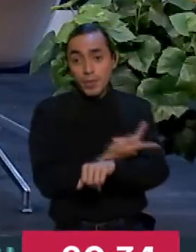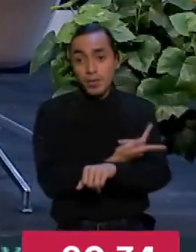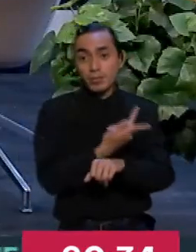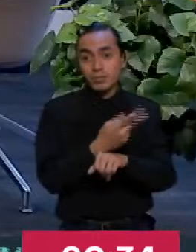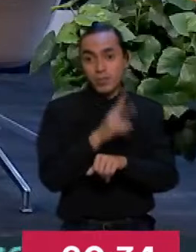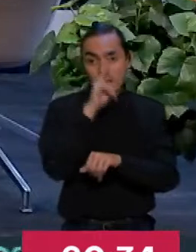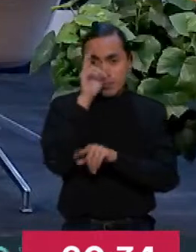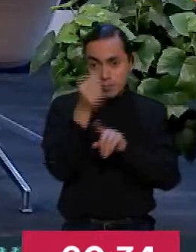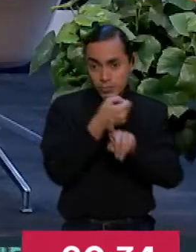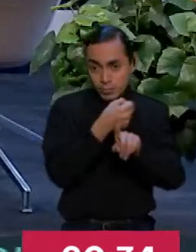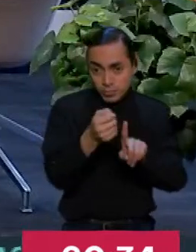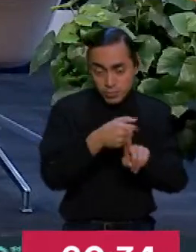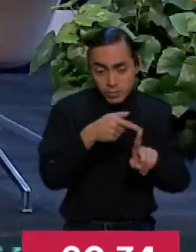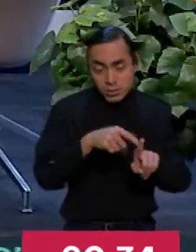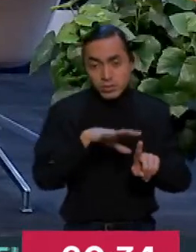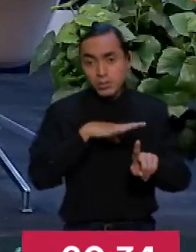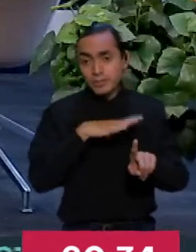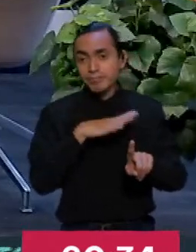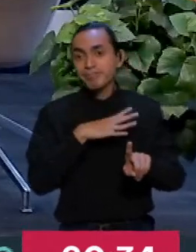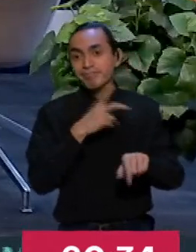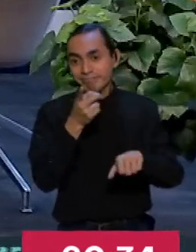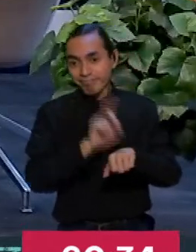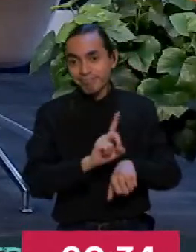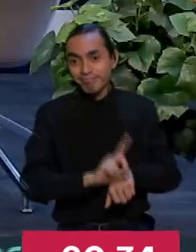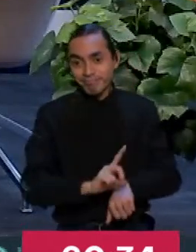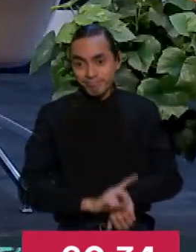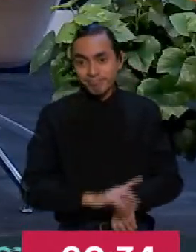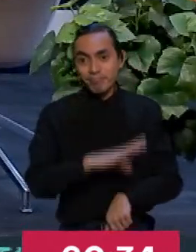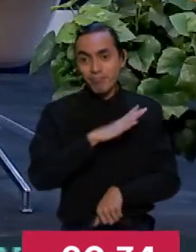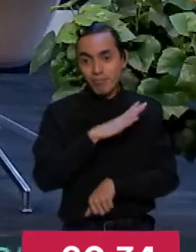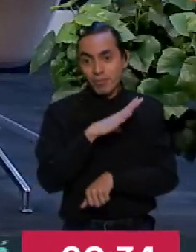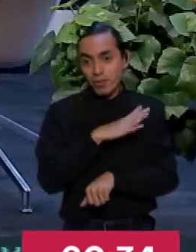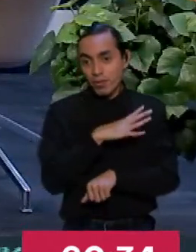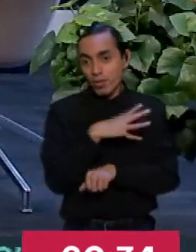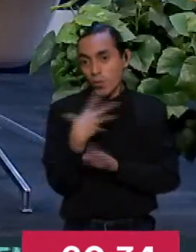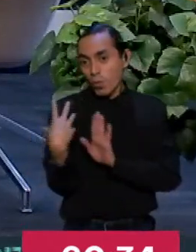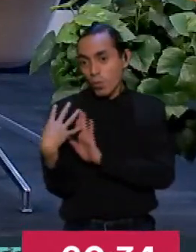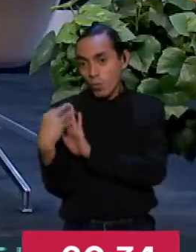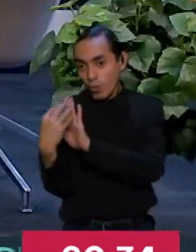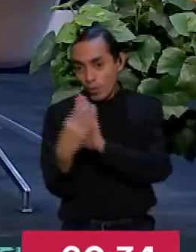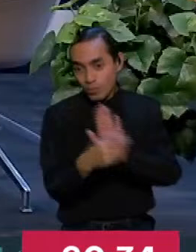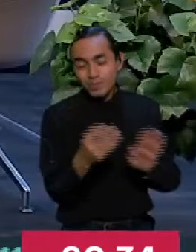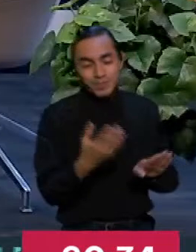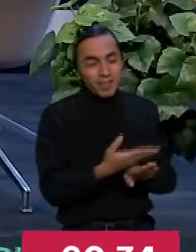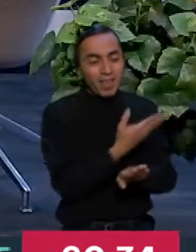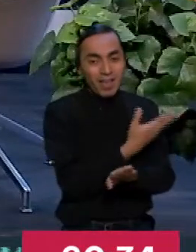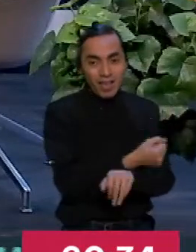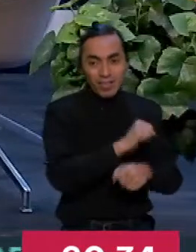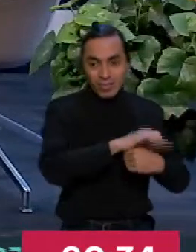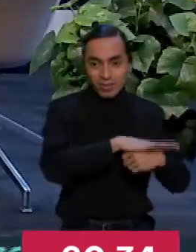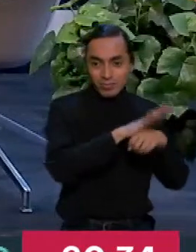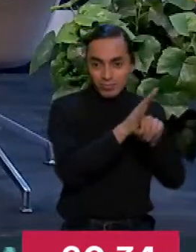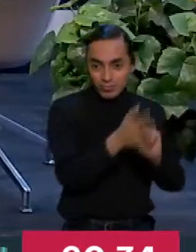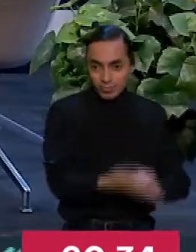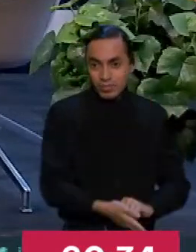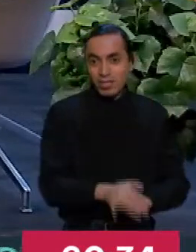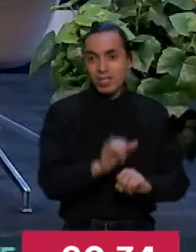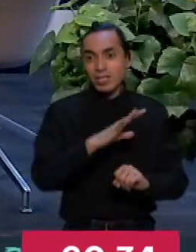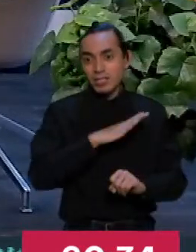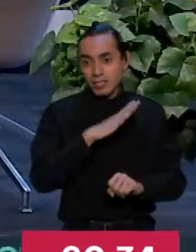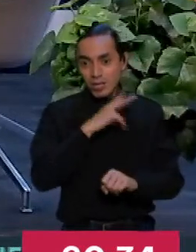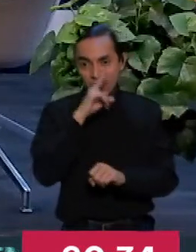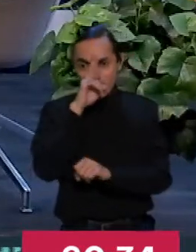esté como parte del día a día. Y obviamente se reproduce. Con la pandemia tuvimos un incremento de 100% de violencia